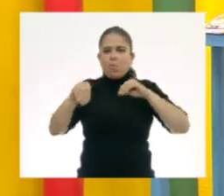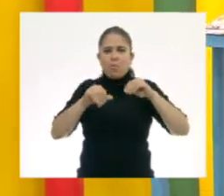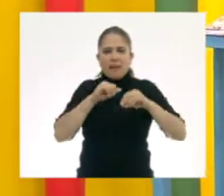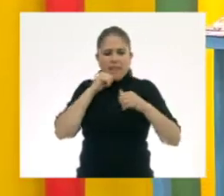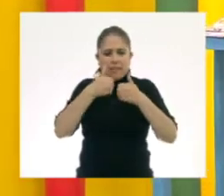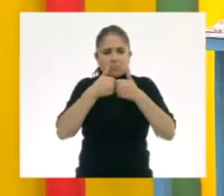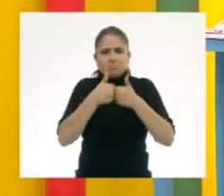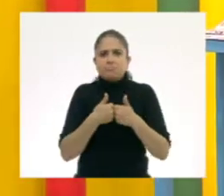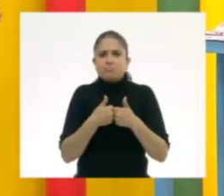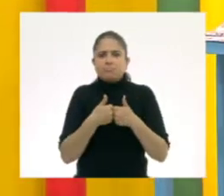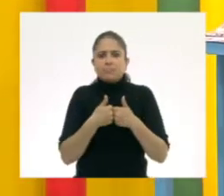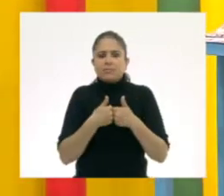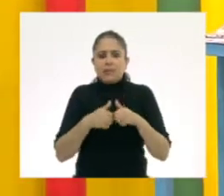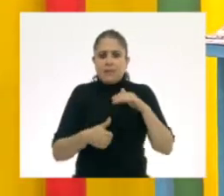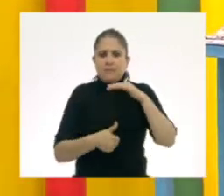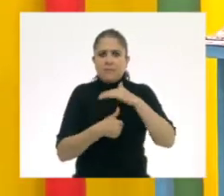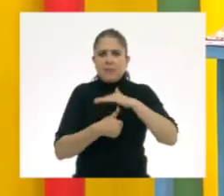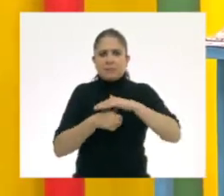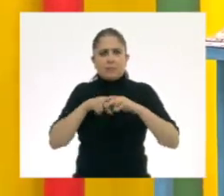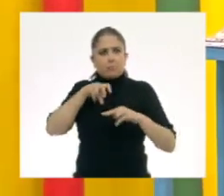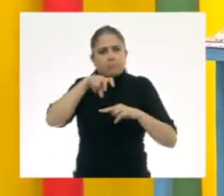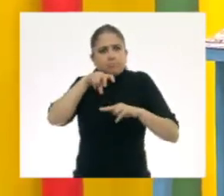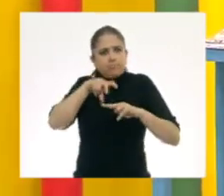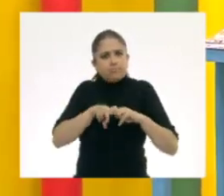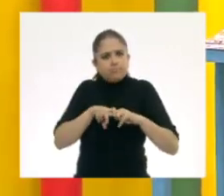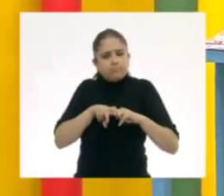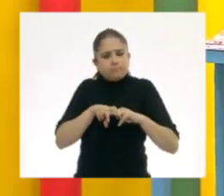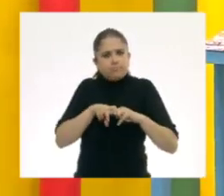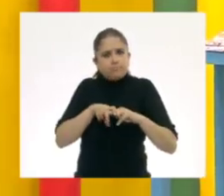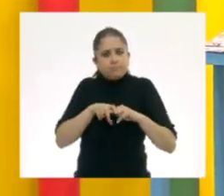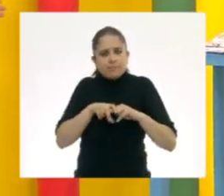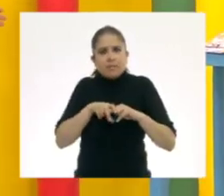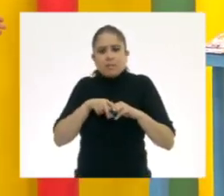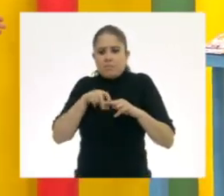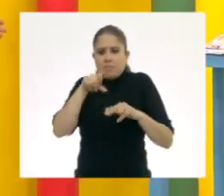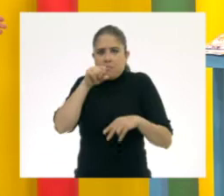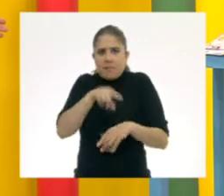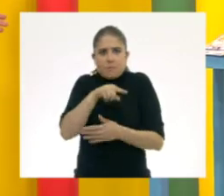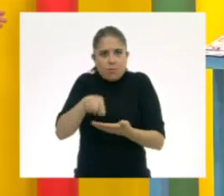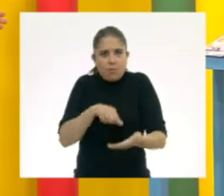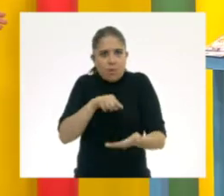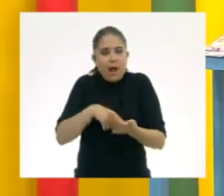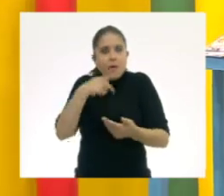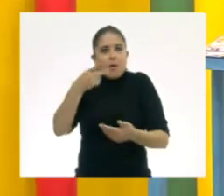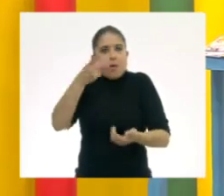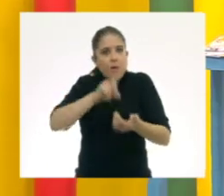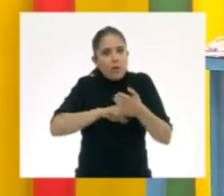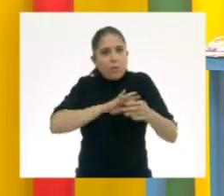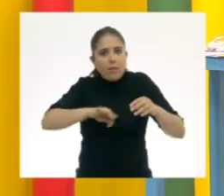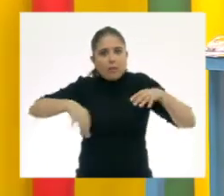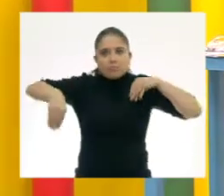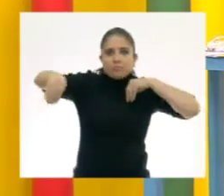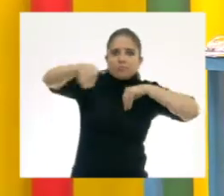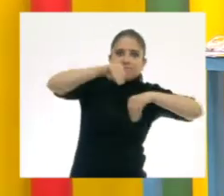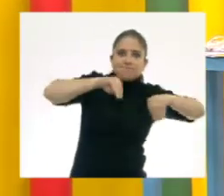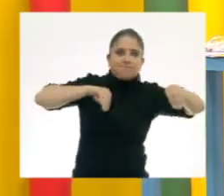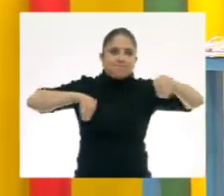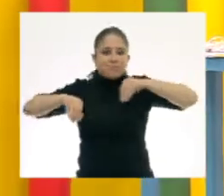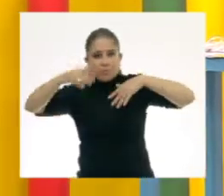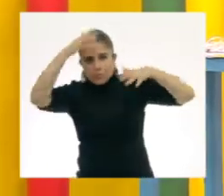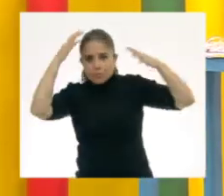lugar. Estaban en una mesa, estaban en un solo lugar y lo maravilloso de cómo podían expresar con su